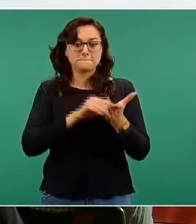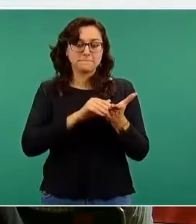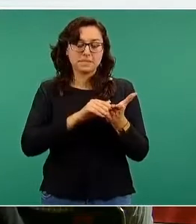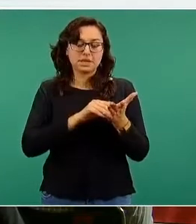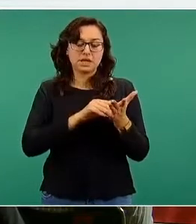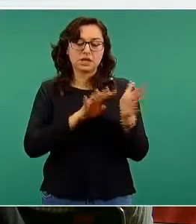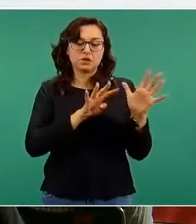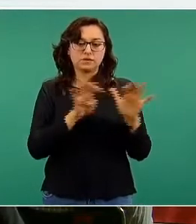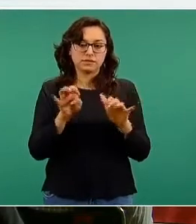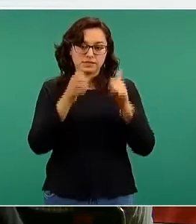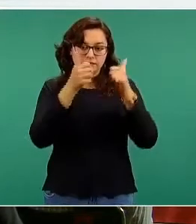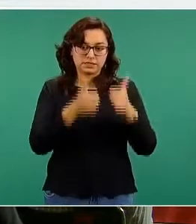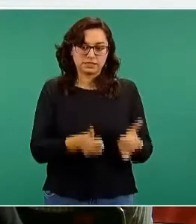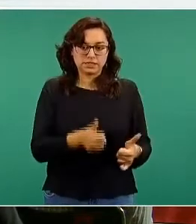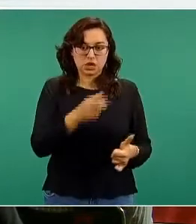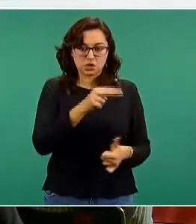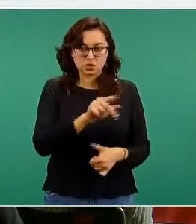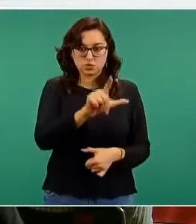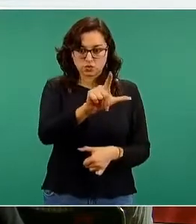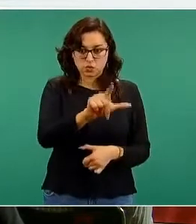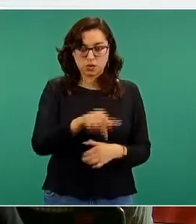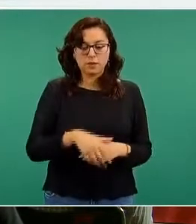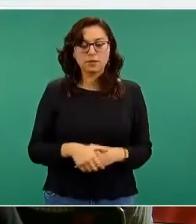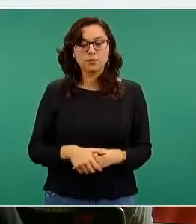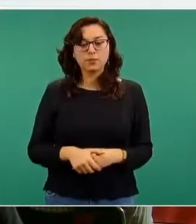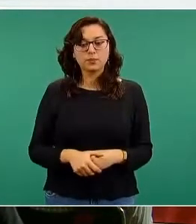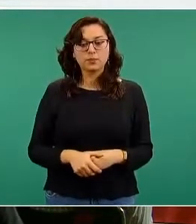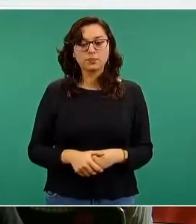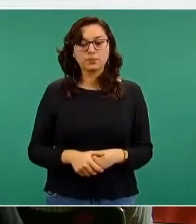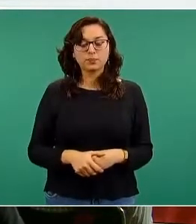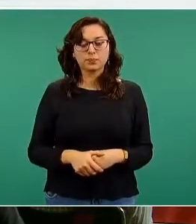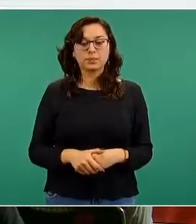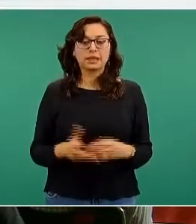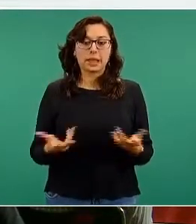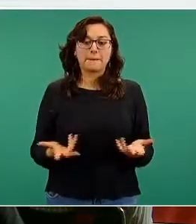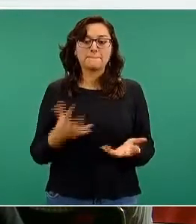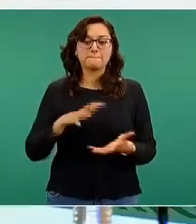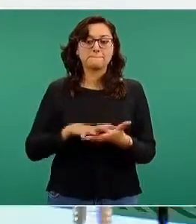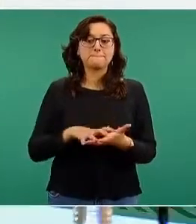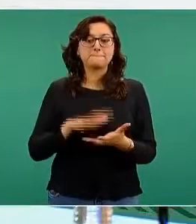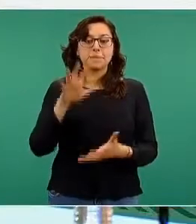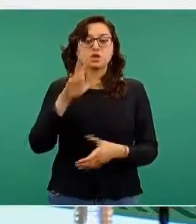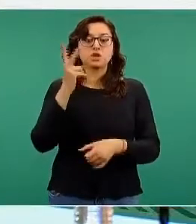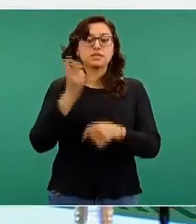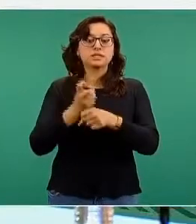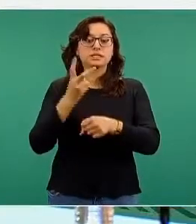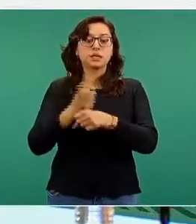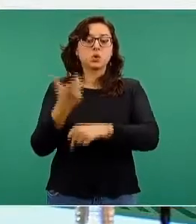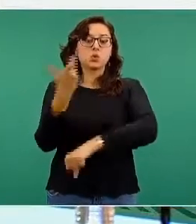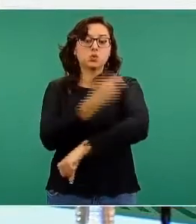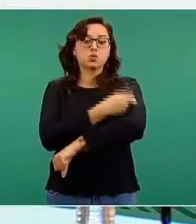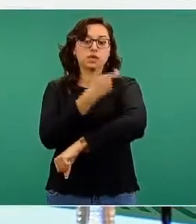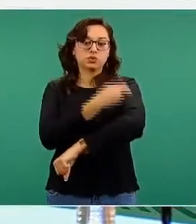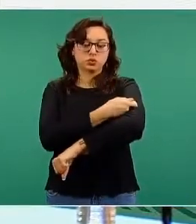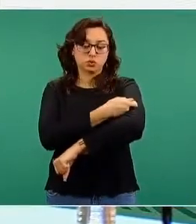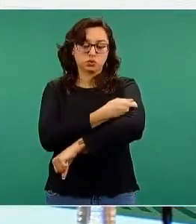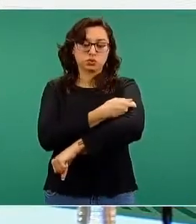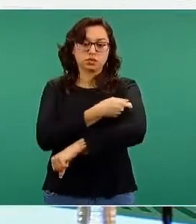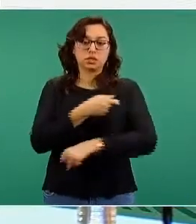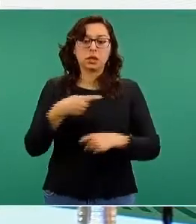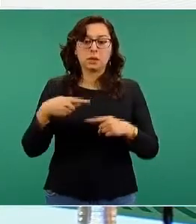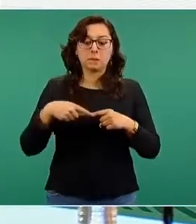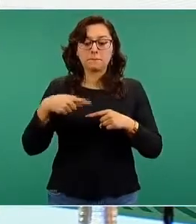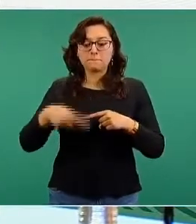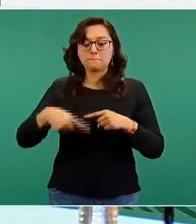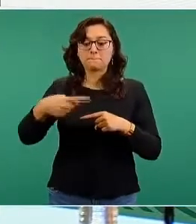quedaron en Nuevo León, para ser aplicadas en Nuevo León. La mayoría de ellas son segundas dosis y en el curso de los